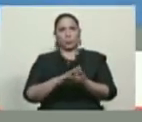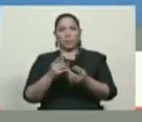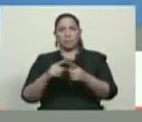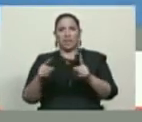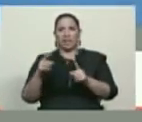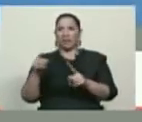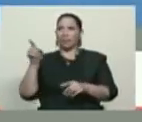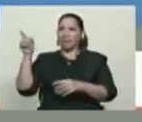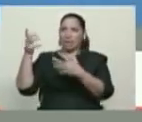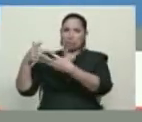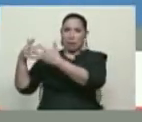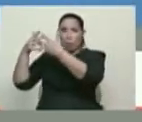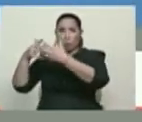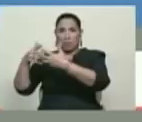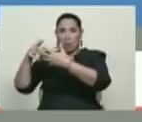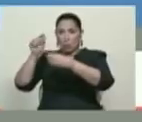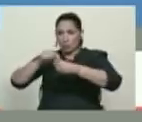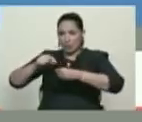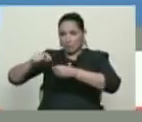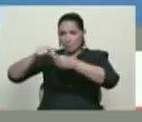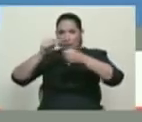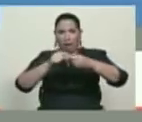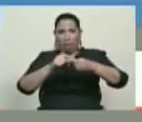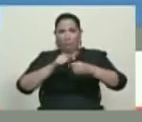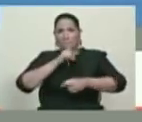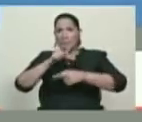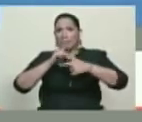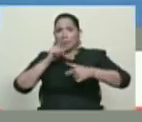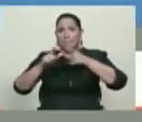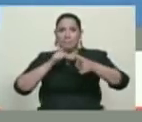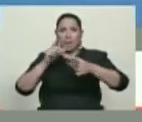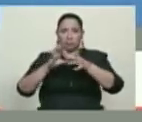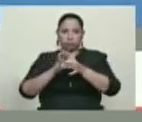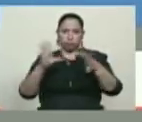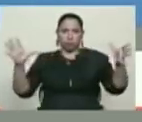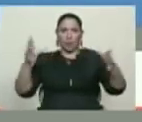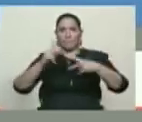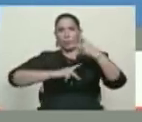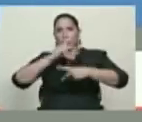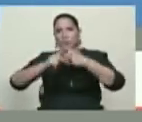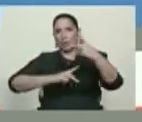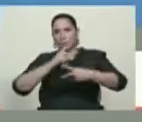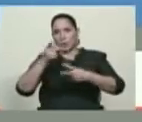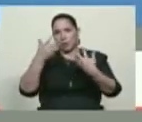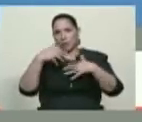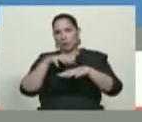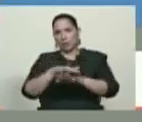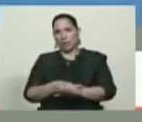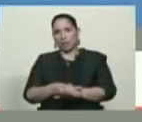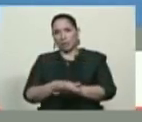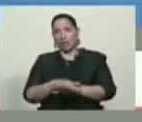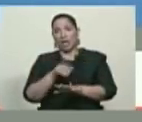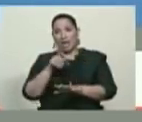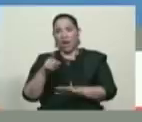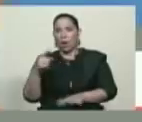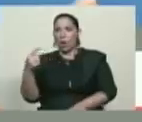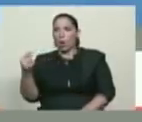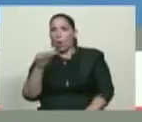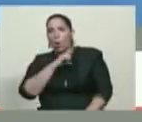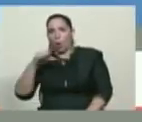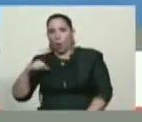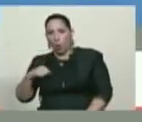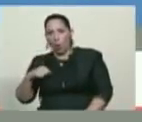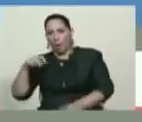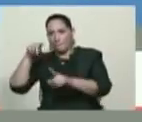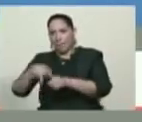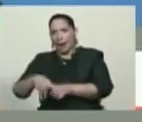en América Latina ha fracturado nuestros procesos de integración. Es el unilateralismo fracturando